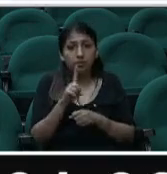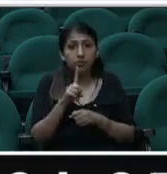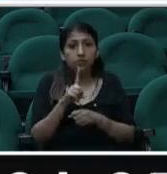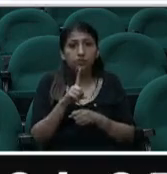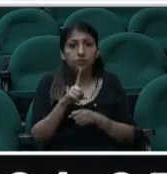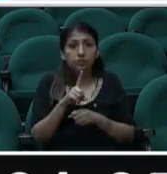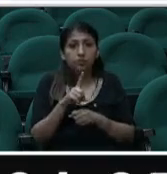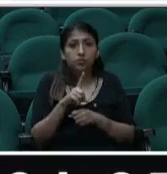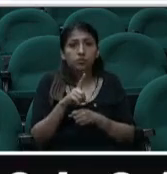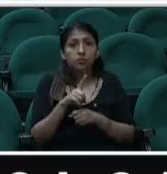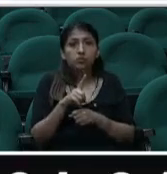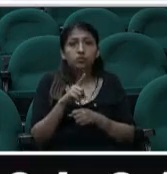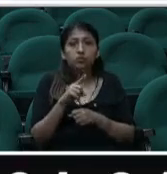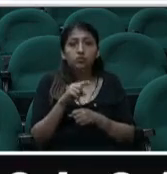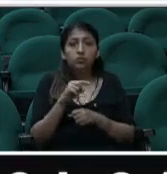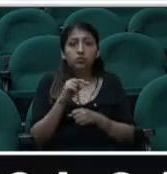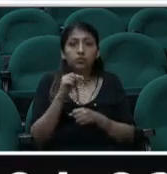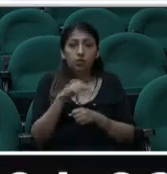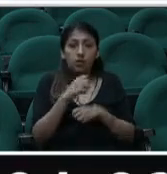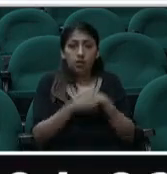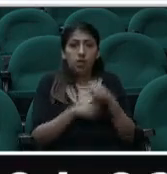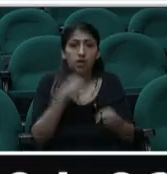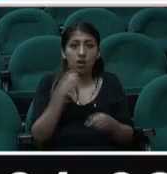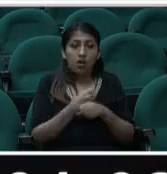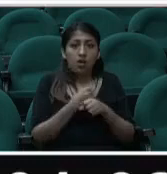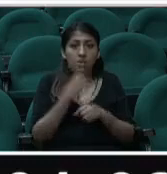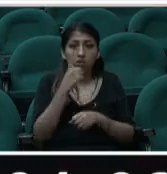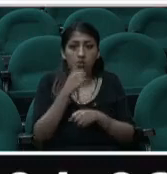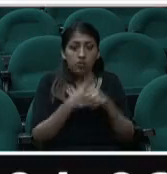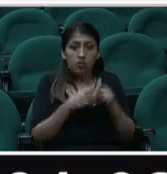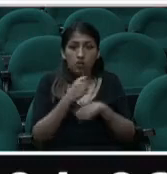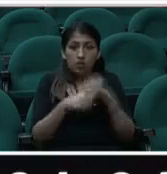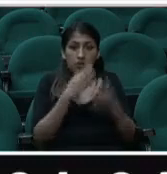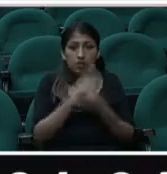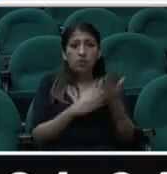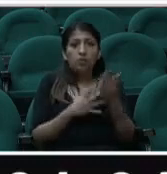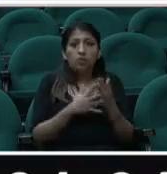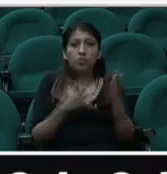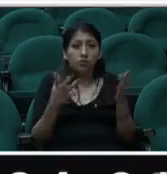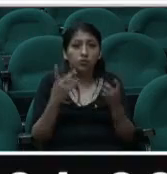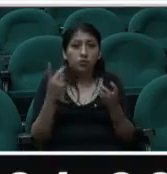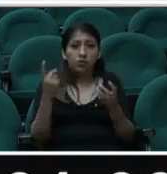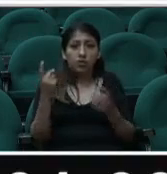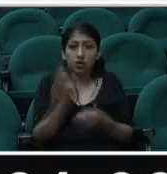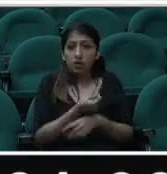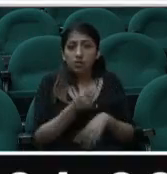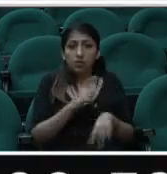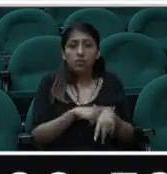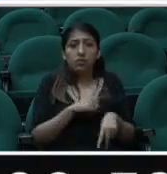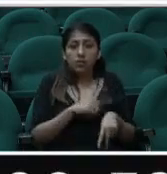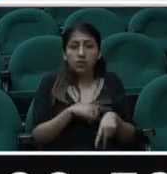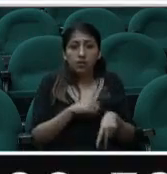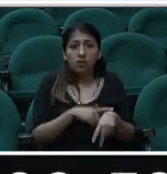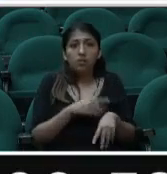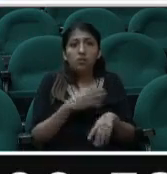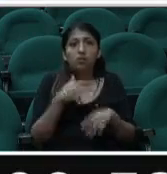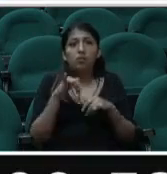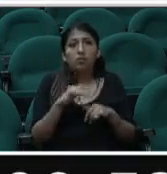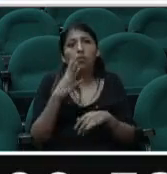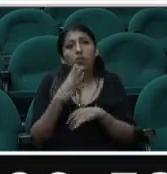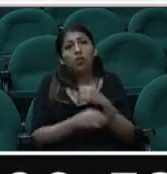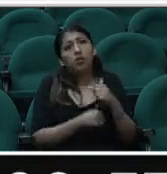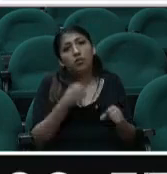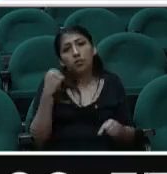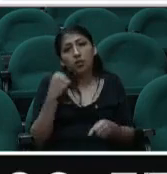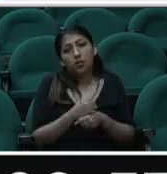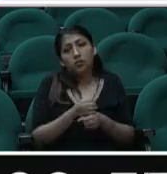duda sin duda esto este año y medio va a ser muchísimo más rápido en el tiempo que pasarnos cuatro